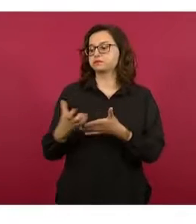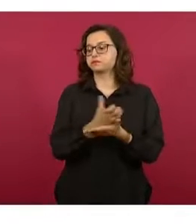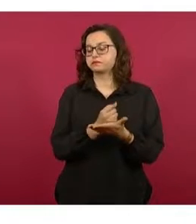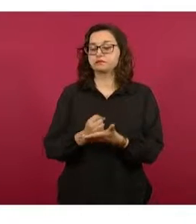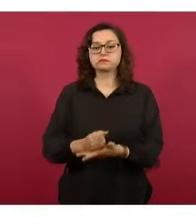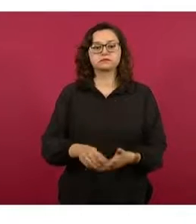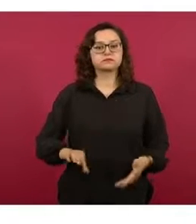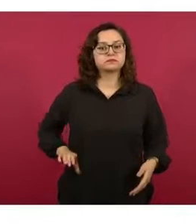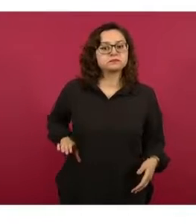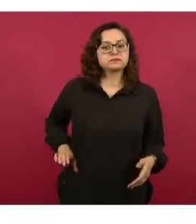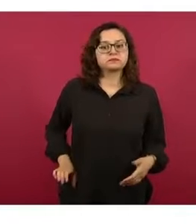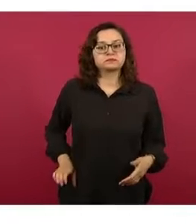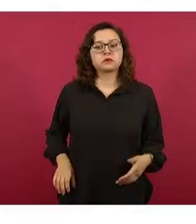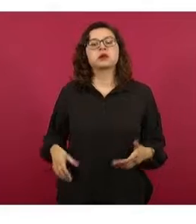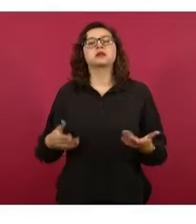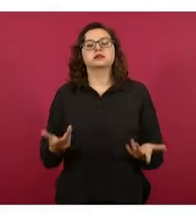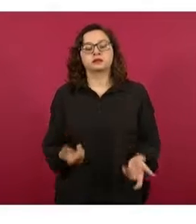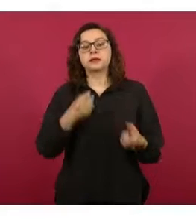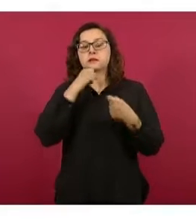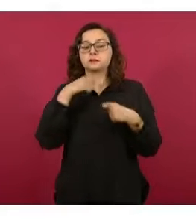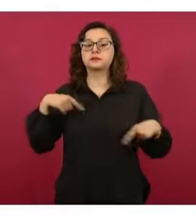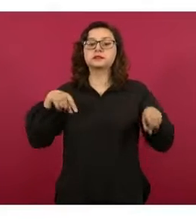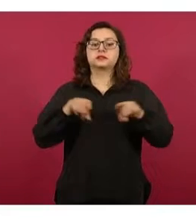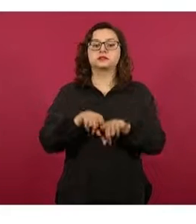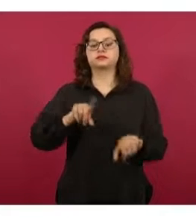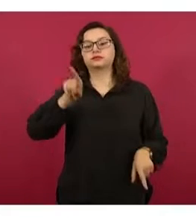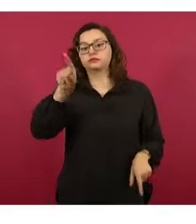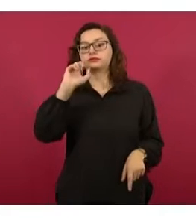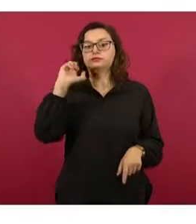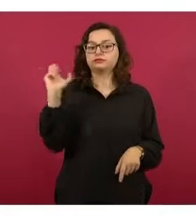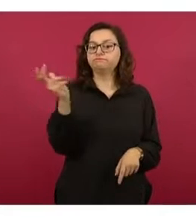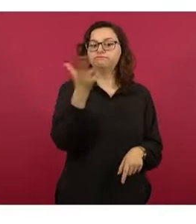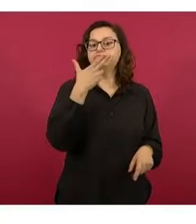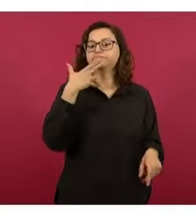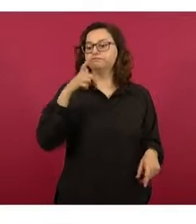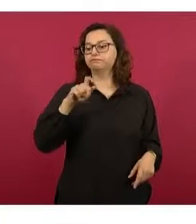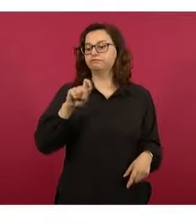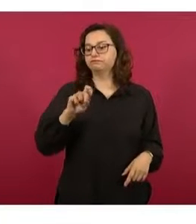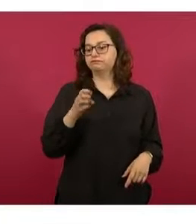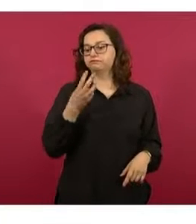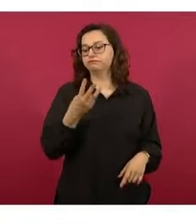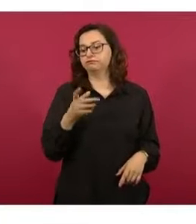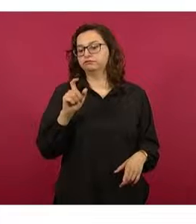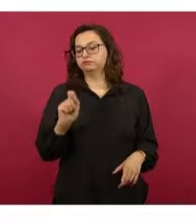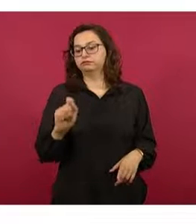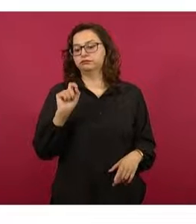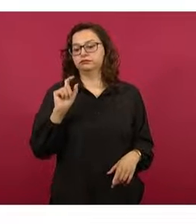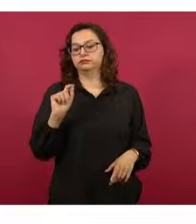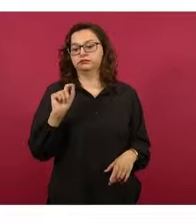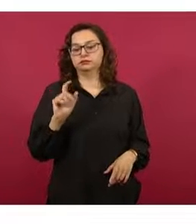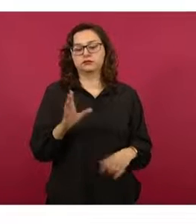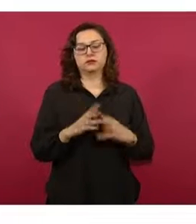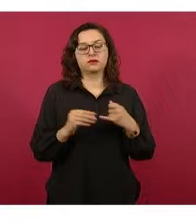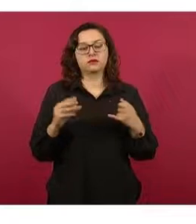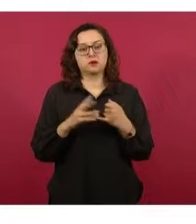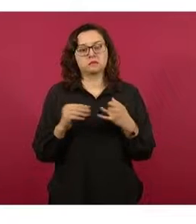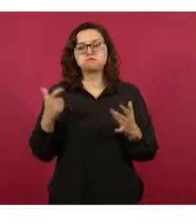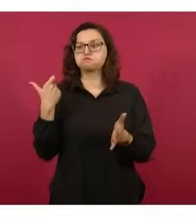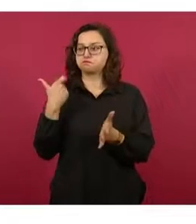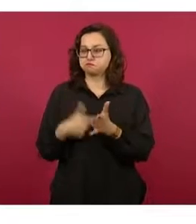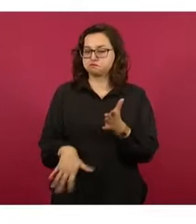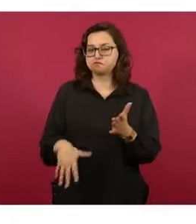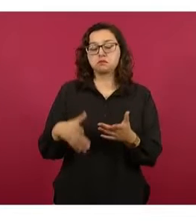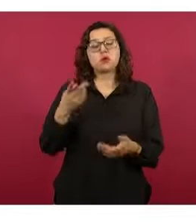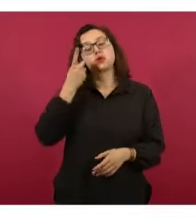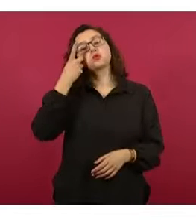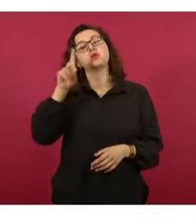Pemex también en Buenaventura, Chihuahua, 23 pesos con 20 centavos tiene el precio más bajo, con un